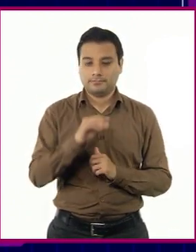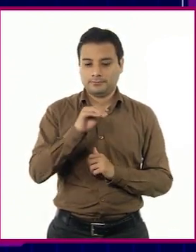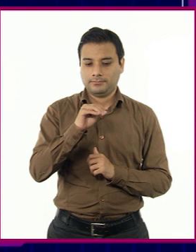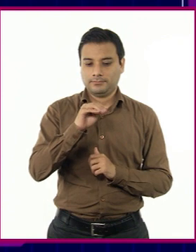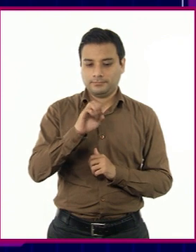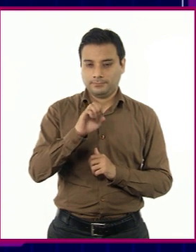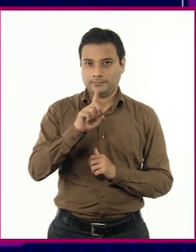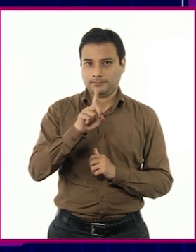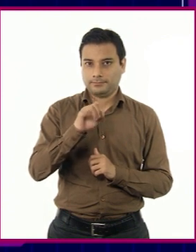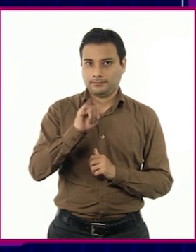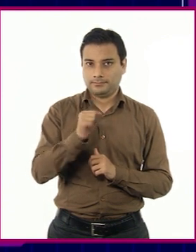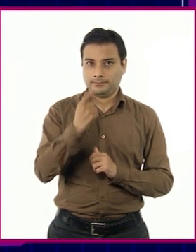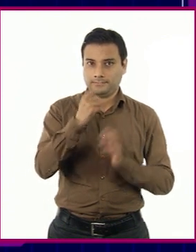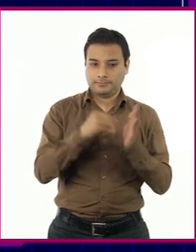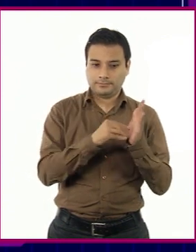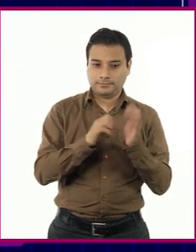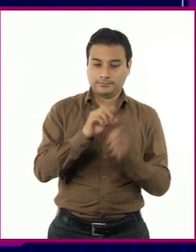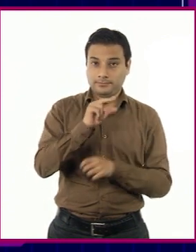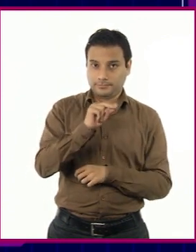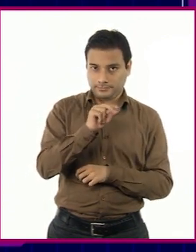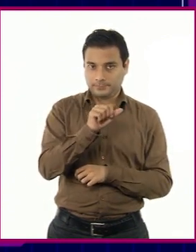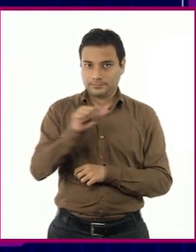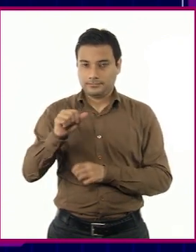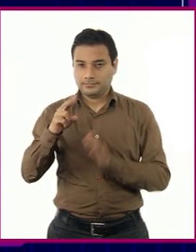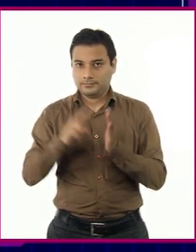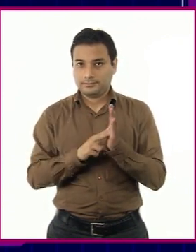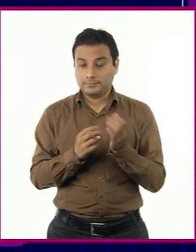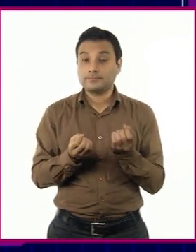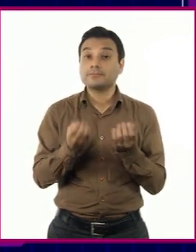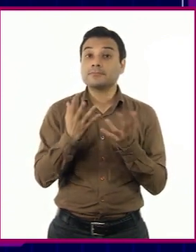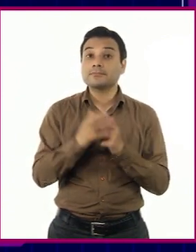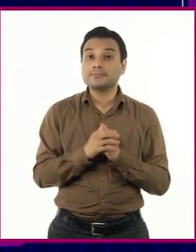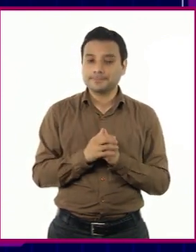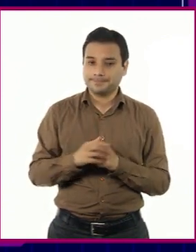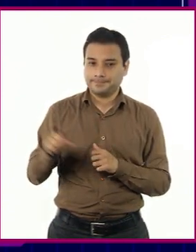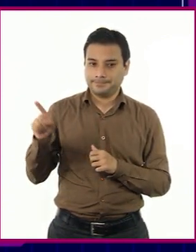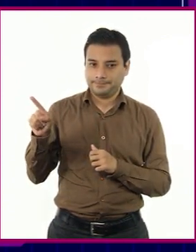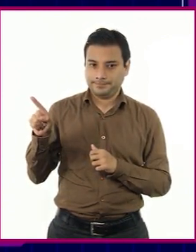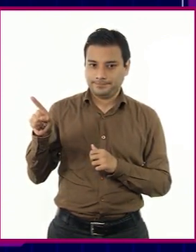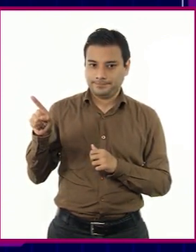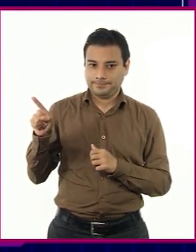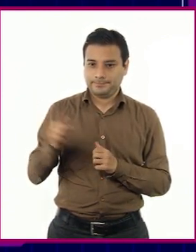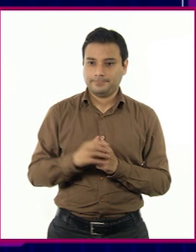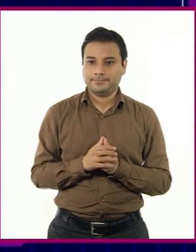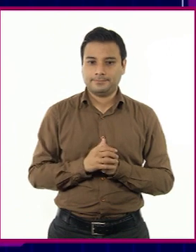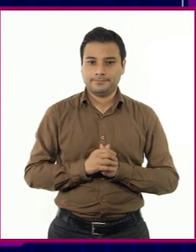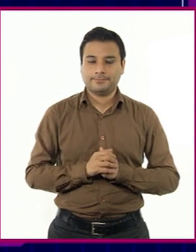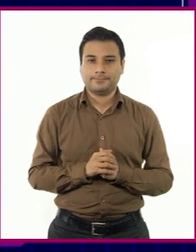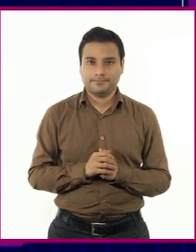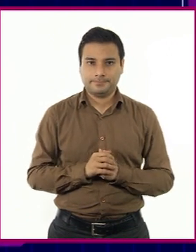de 1980 a la primera década del 2000 es igual a